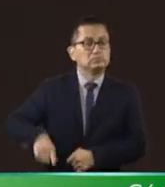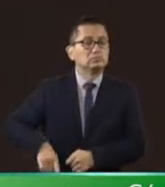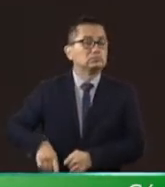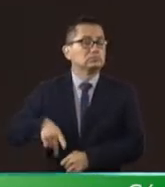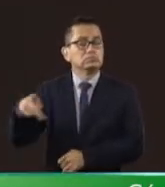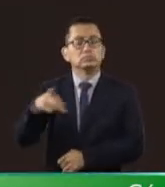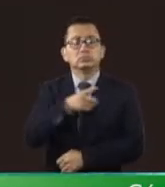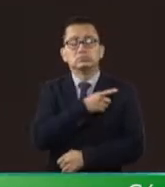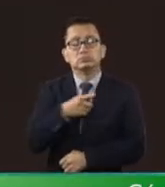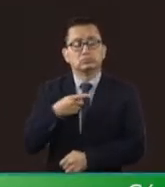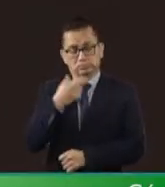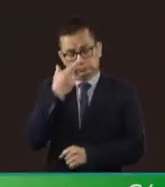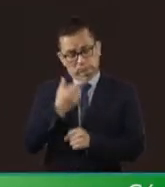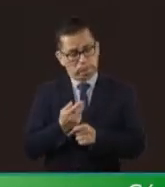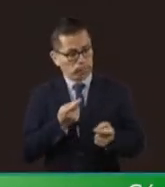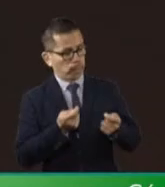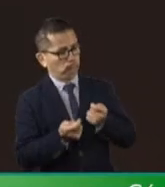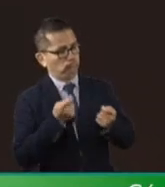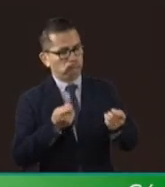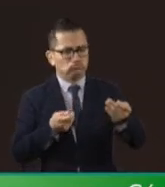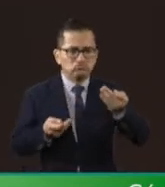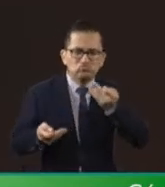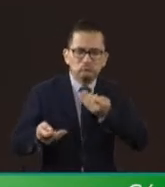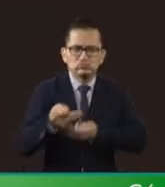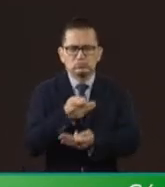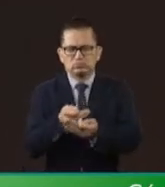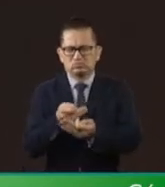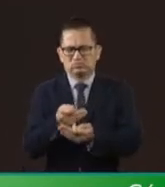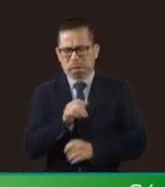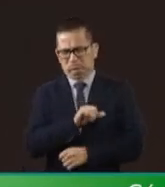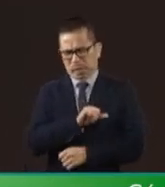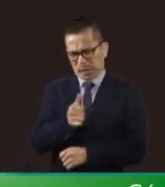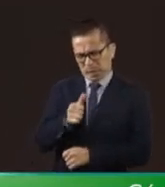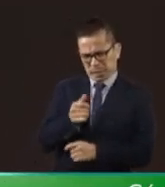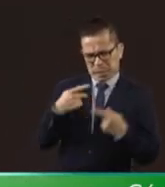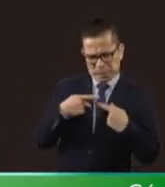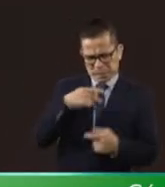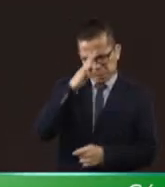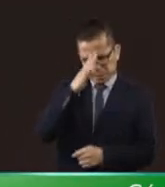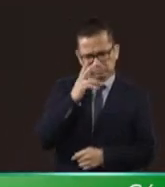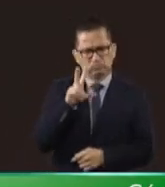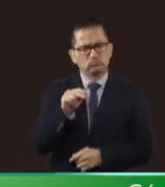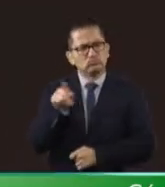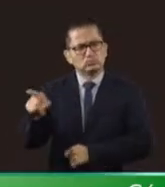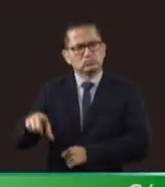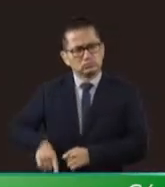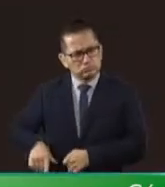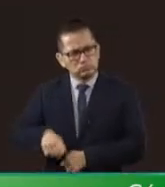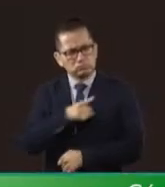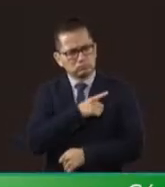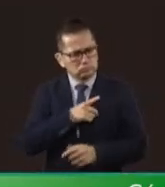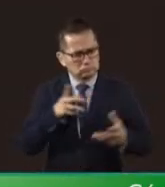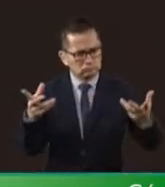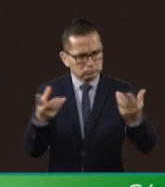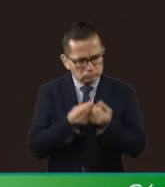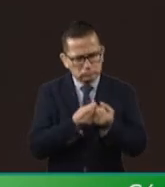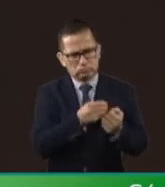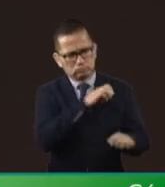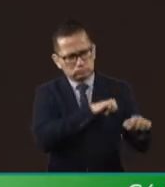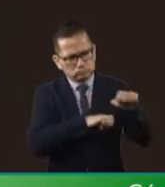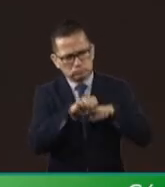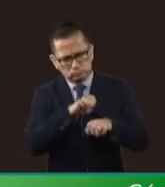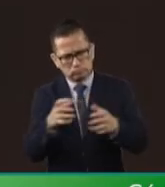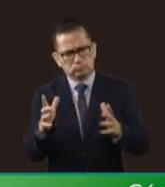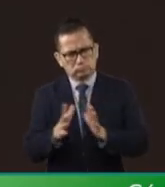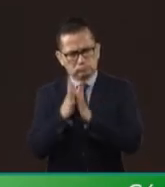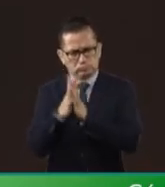todo y otros que la empresa colabora con el desarrollo del país. Y quiero decirles que ambas son muy importantes para